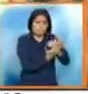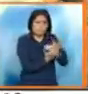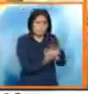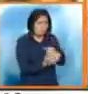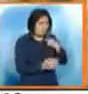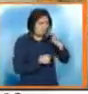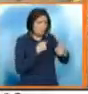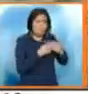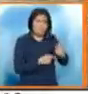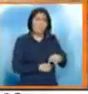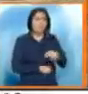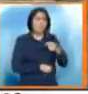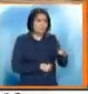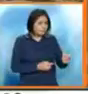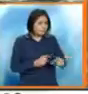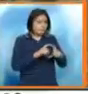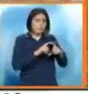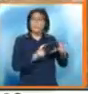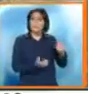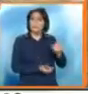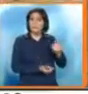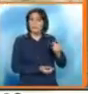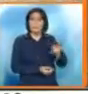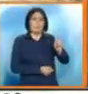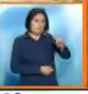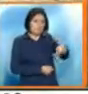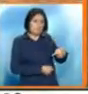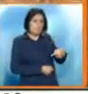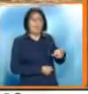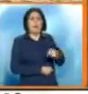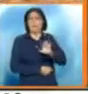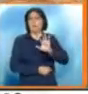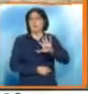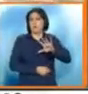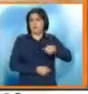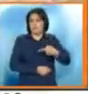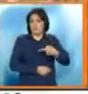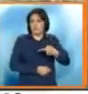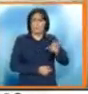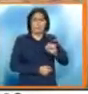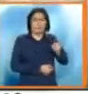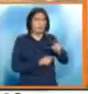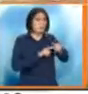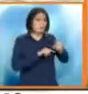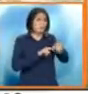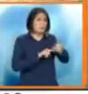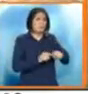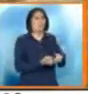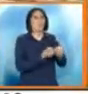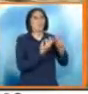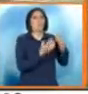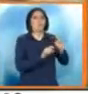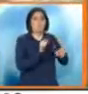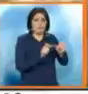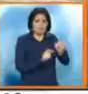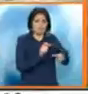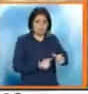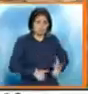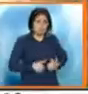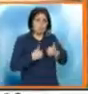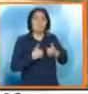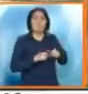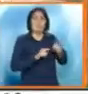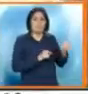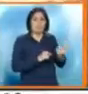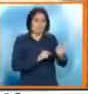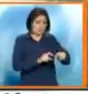¿no? Entiendo que el bono económico va a ser entre 1.000 a 5.000 soles, dependiendo la cantidad de gente que vivía en cada lote, siempre y cuando, como tú